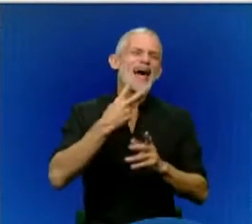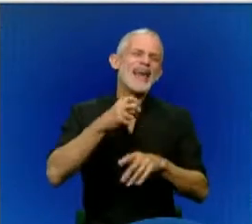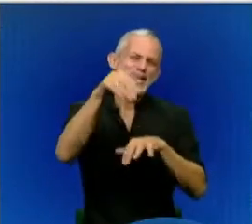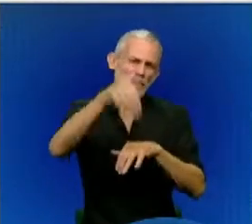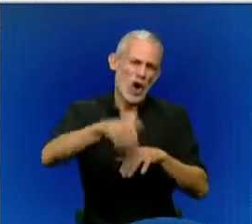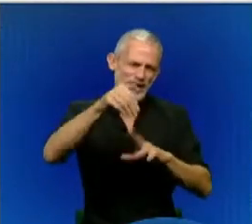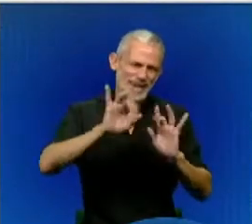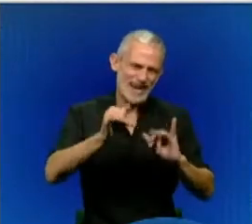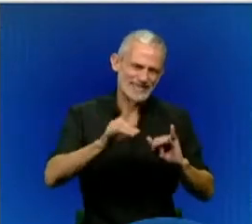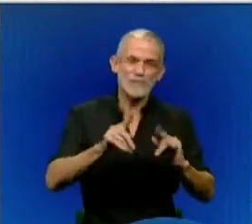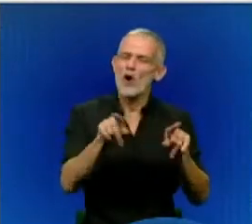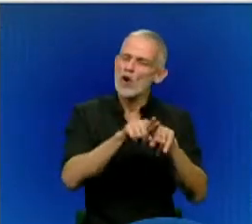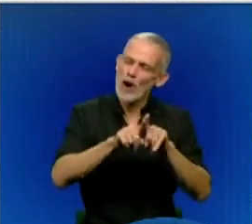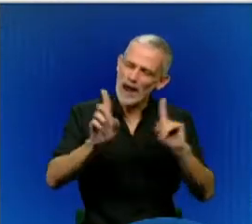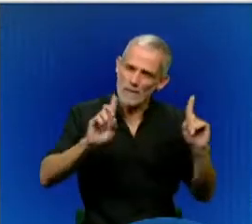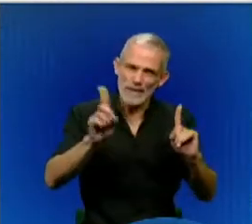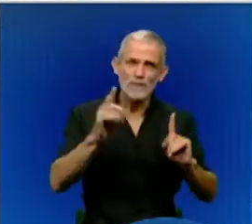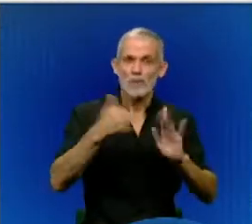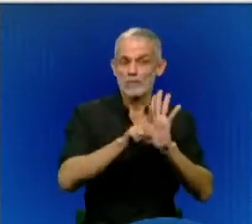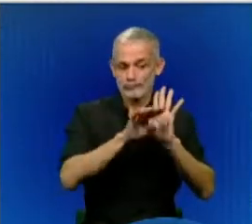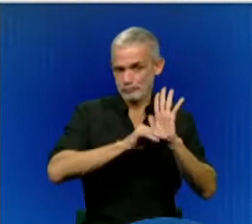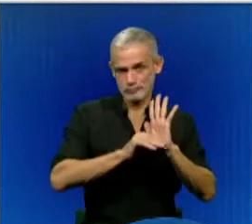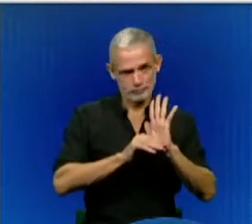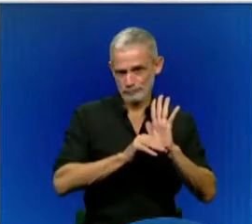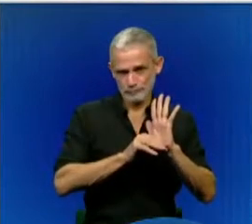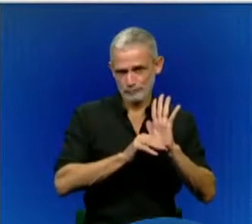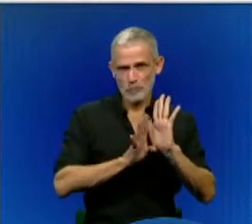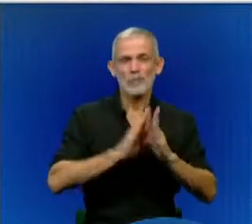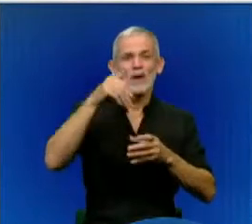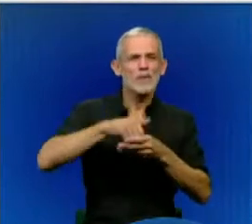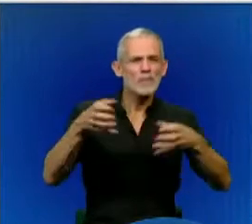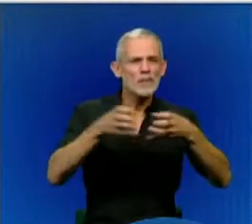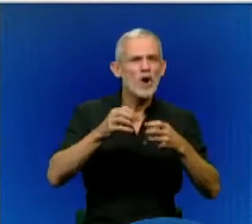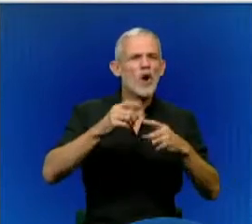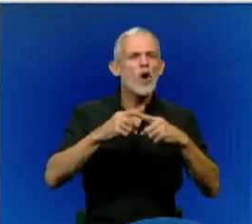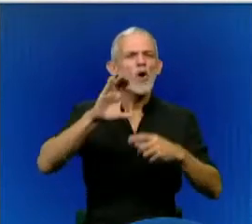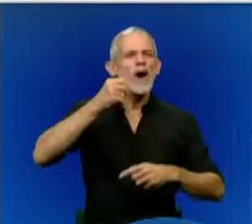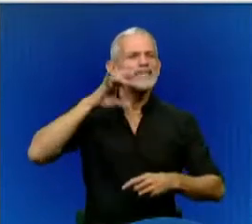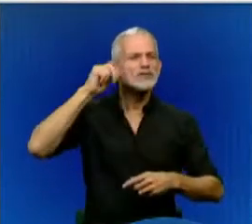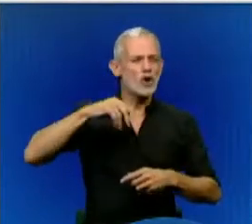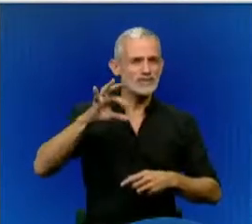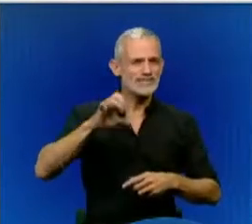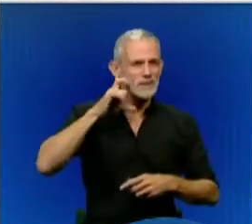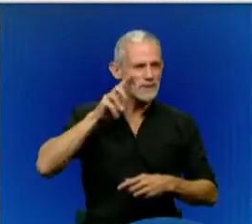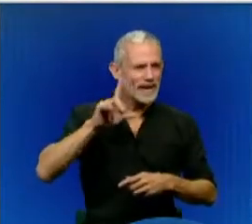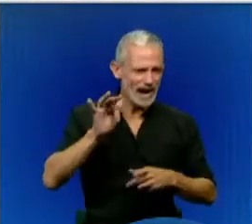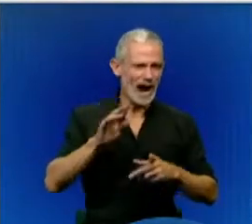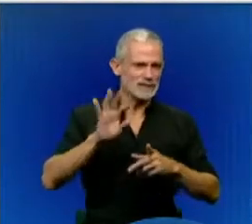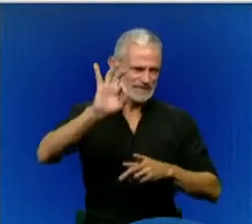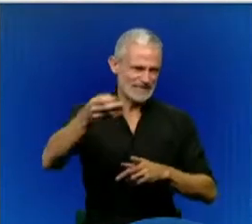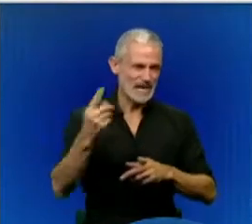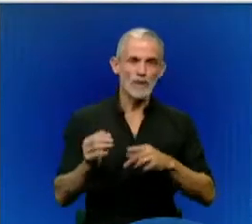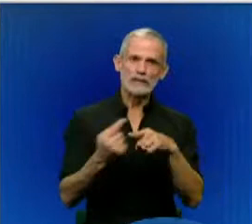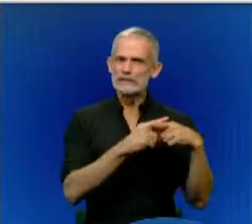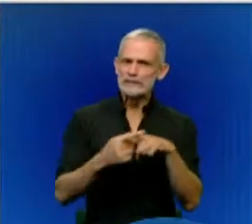electrónica, que no era lo mismo que estaba estipulado en la norma, los integrantes de la coalición cívica lo saben bien, porque fue un debate importante en ese